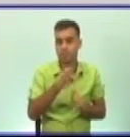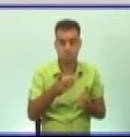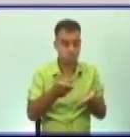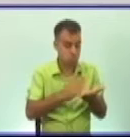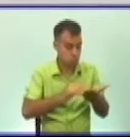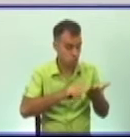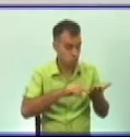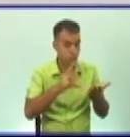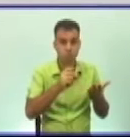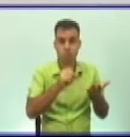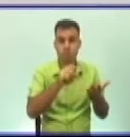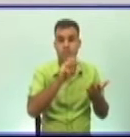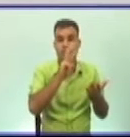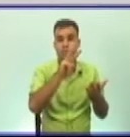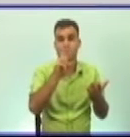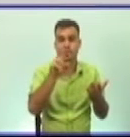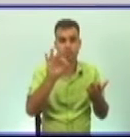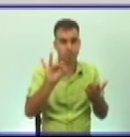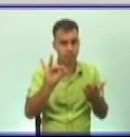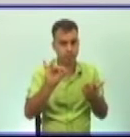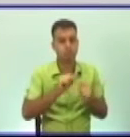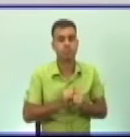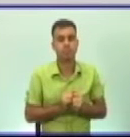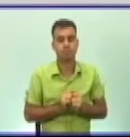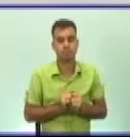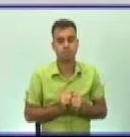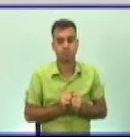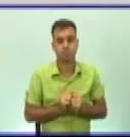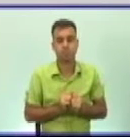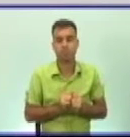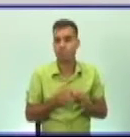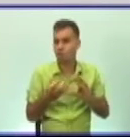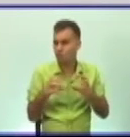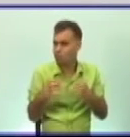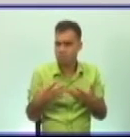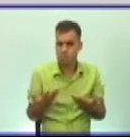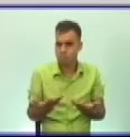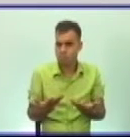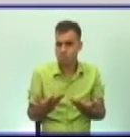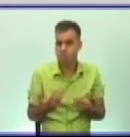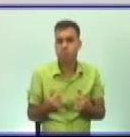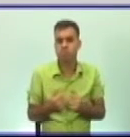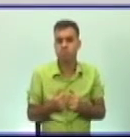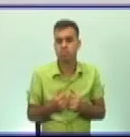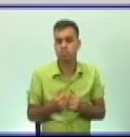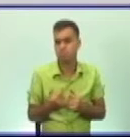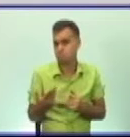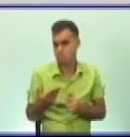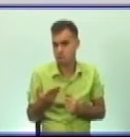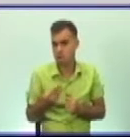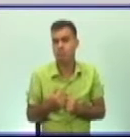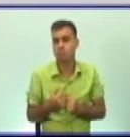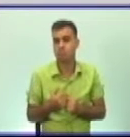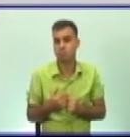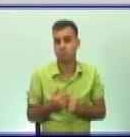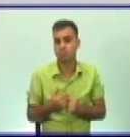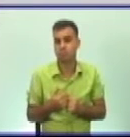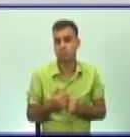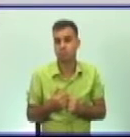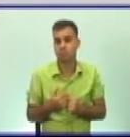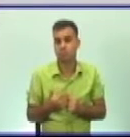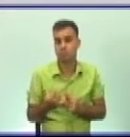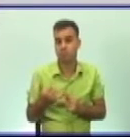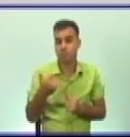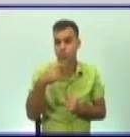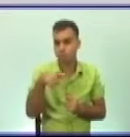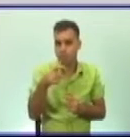327. También podemos utilizar como modalidad, si no tienen el libro ahí, para que todo sea rápido, teléfono por favor,